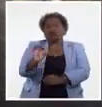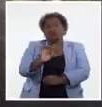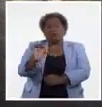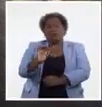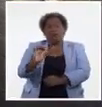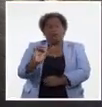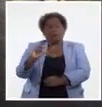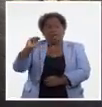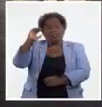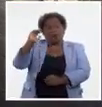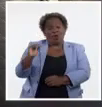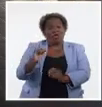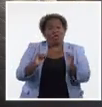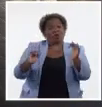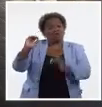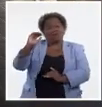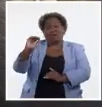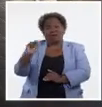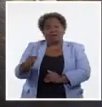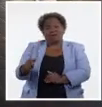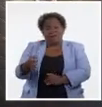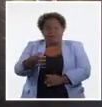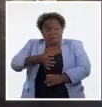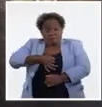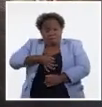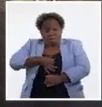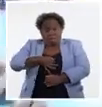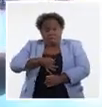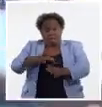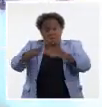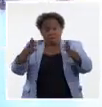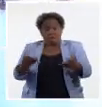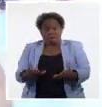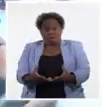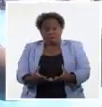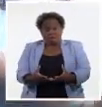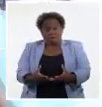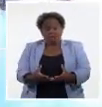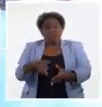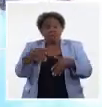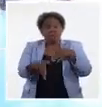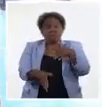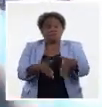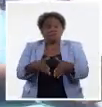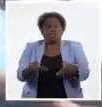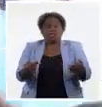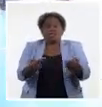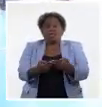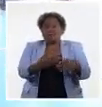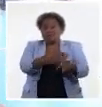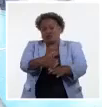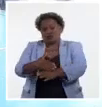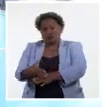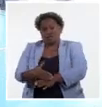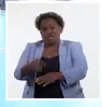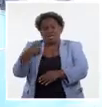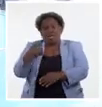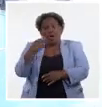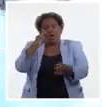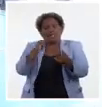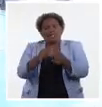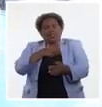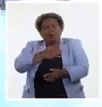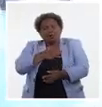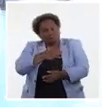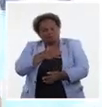categorías inferiores, llámese medallas mundiales, participar en eventos múltiples. Eso es la meta de cualquier entrenador que